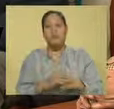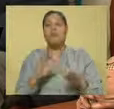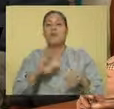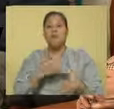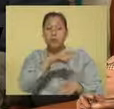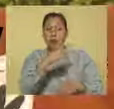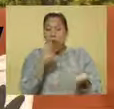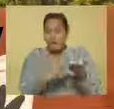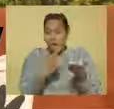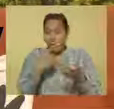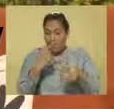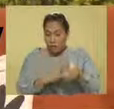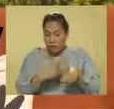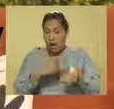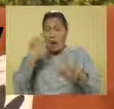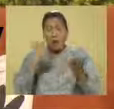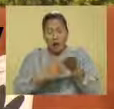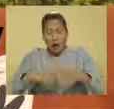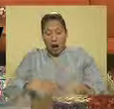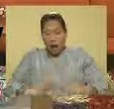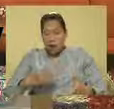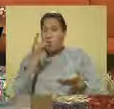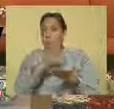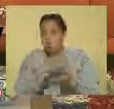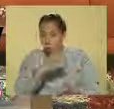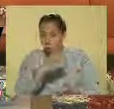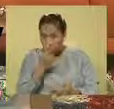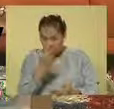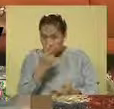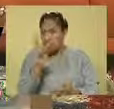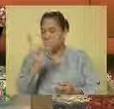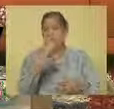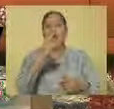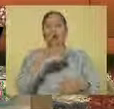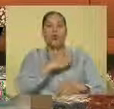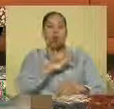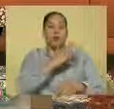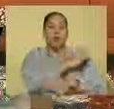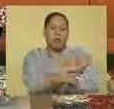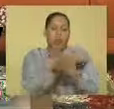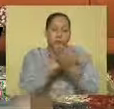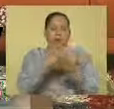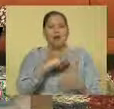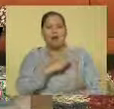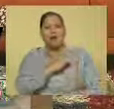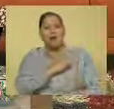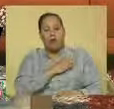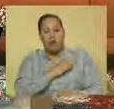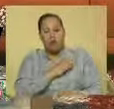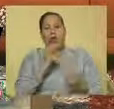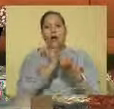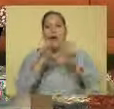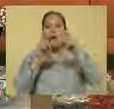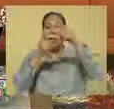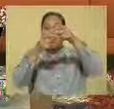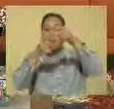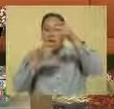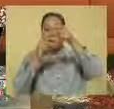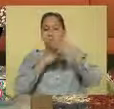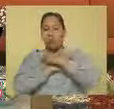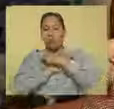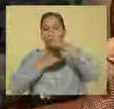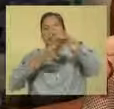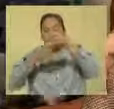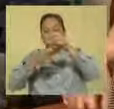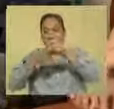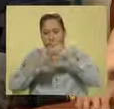es la diabetes, sino puede haber problemas de hipertensión, problemas cardíacos, problemas en el sistema musculoesquelético.